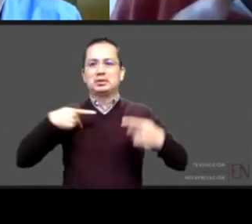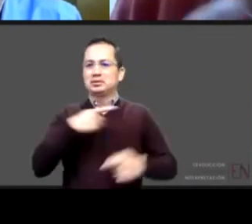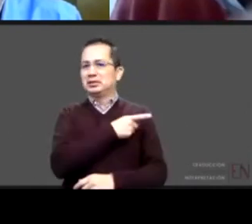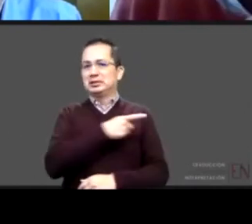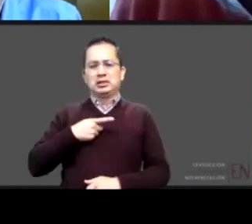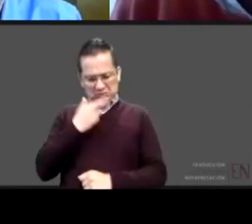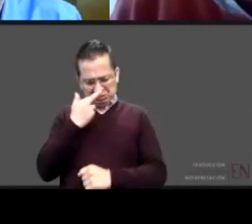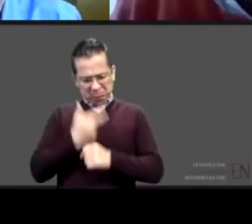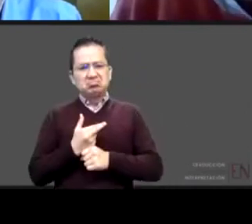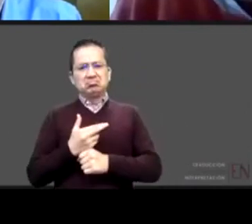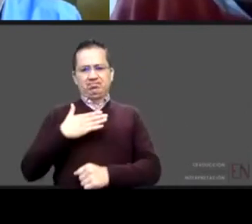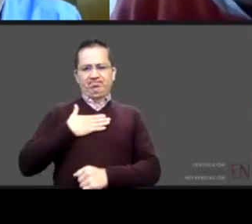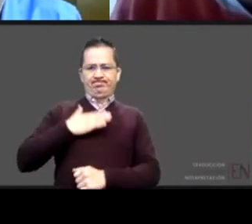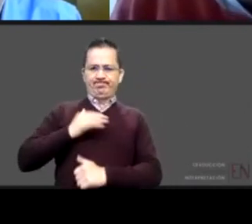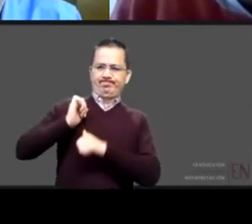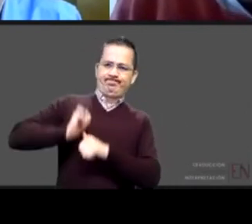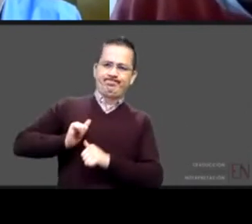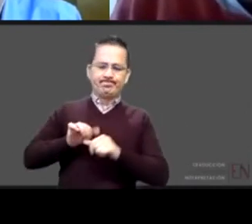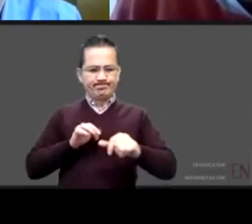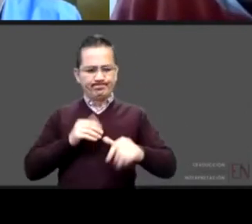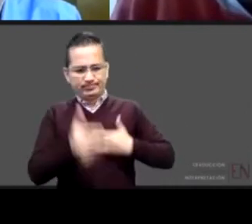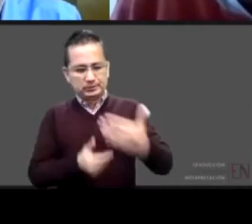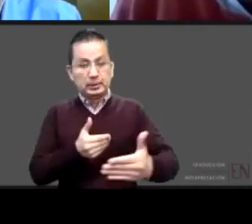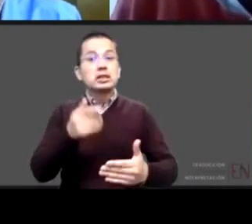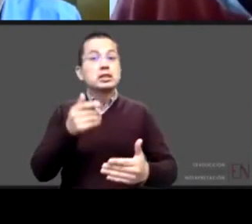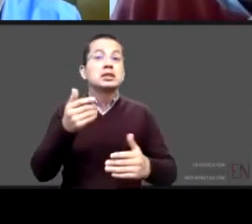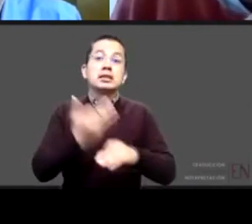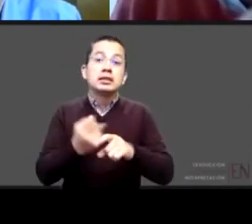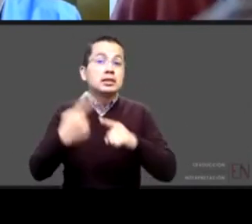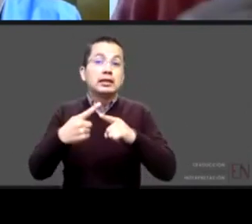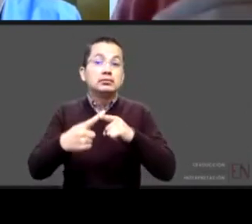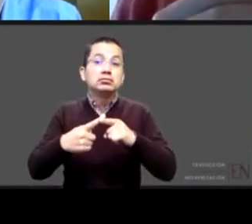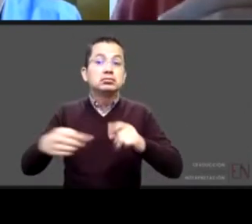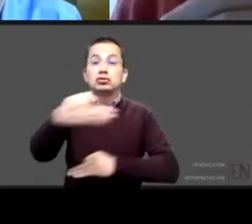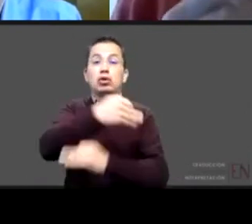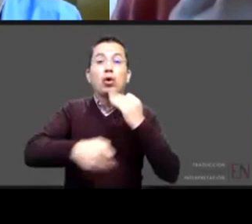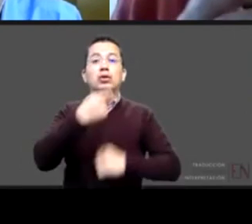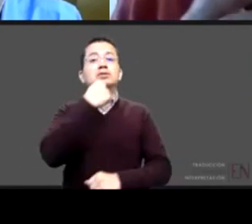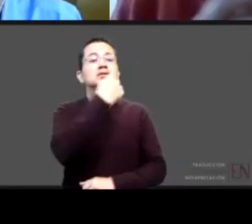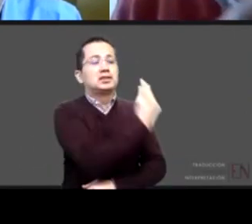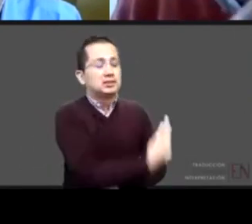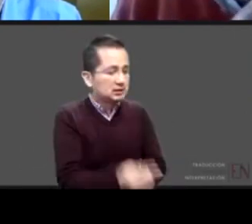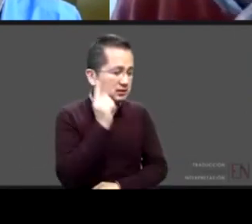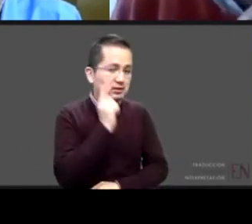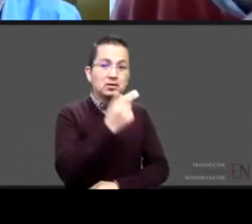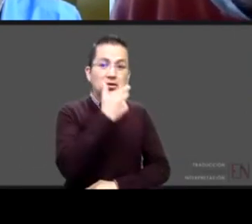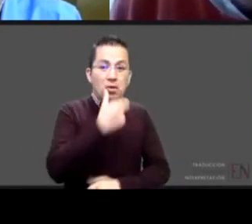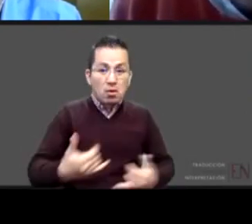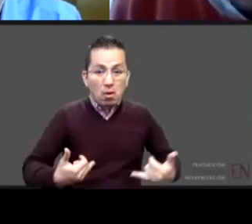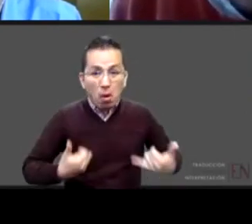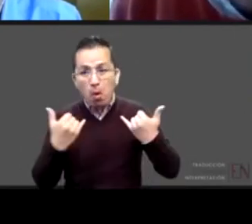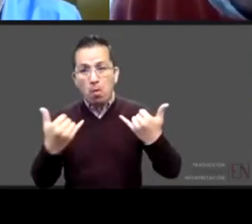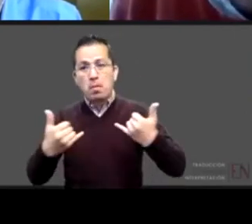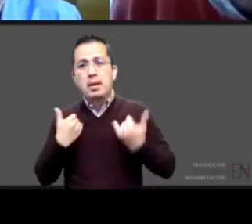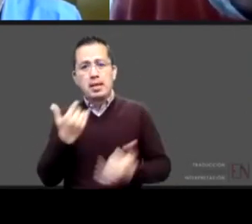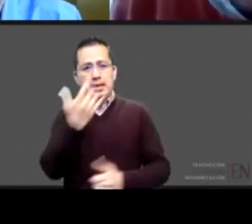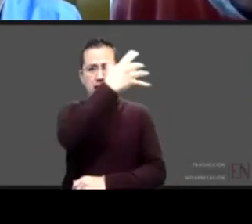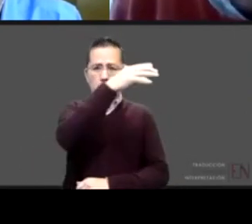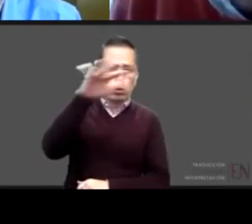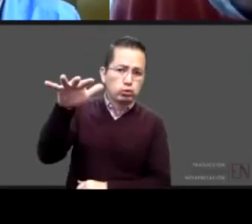niñas, adolescentes y adultos. En este sentido, en esta idea de intercambio, en esta idea